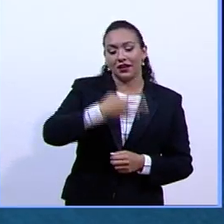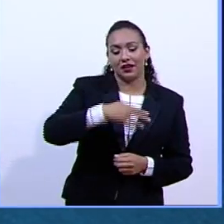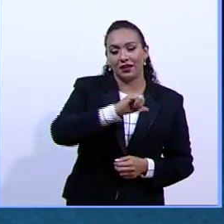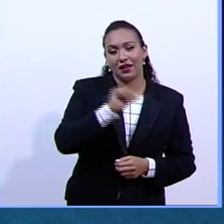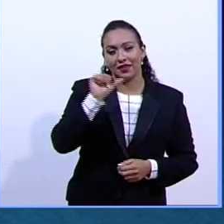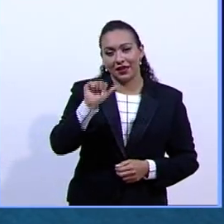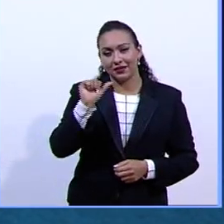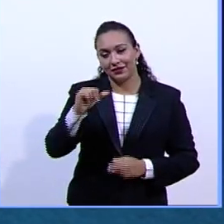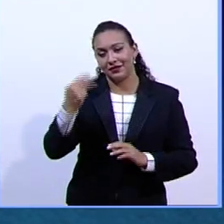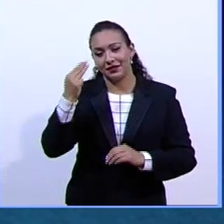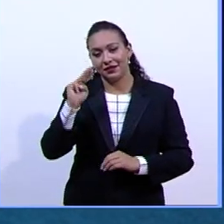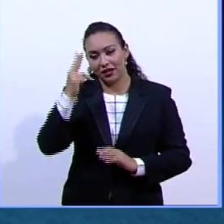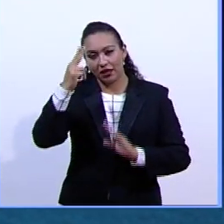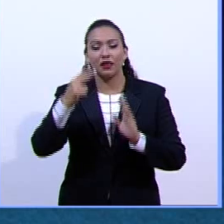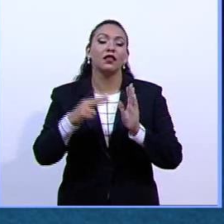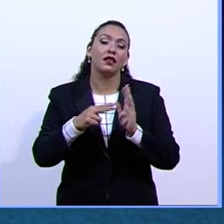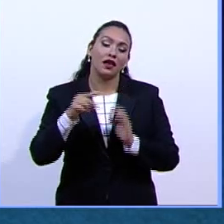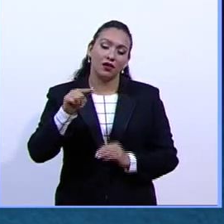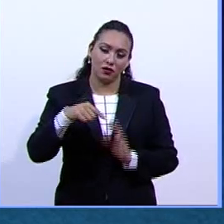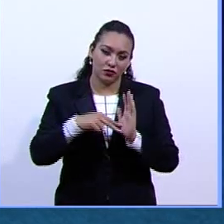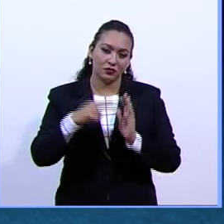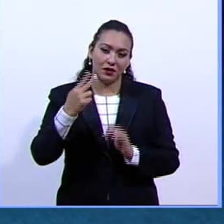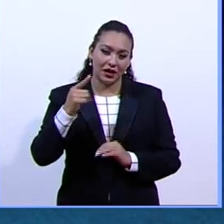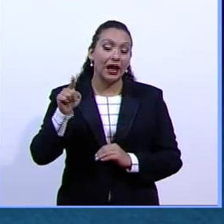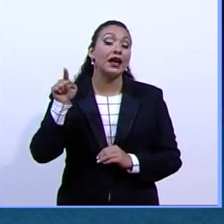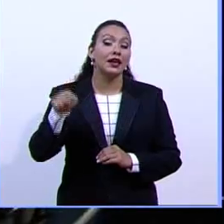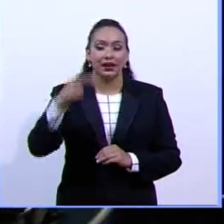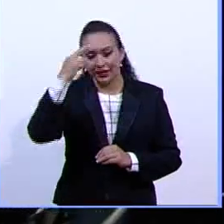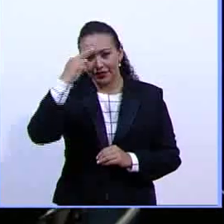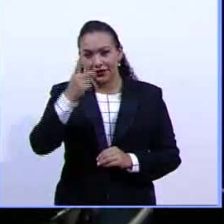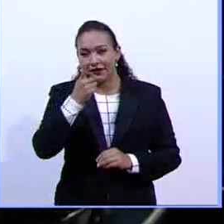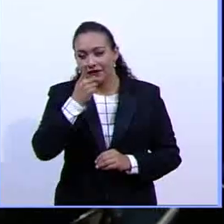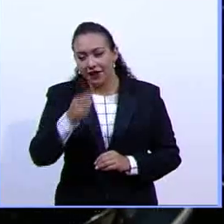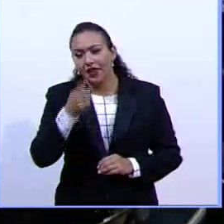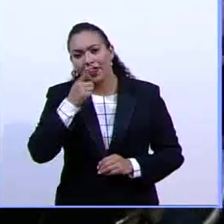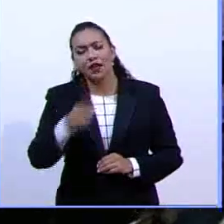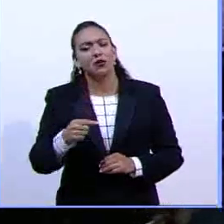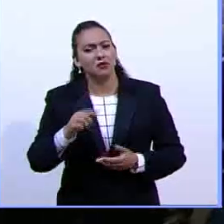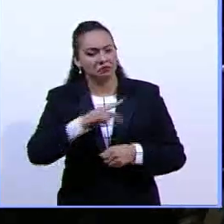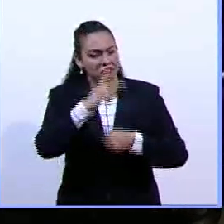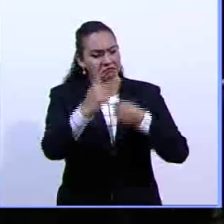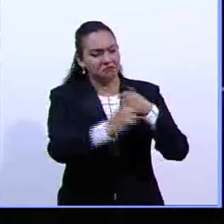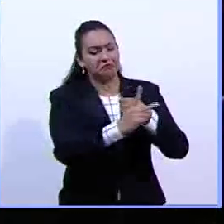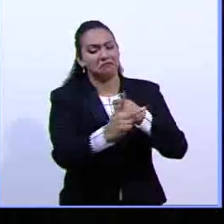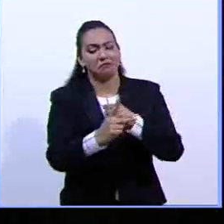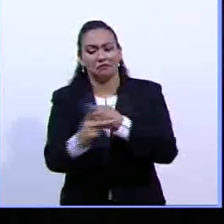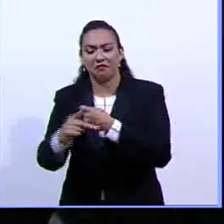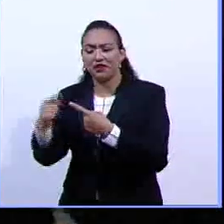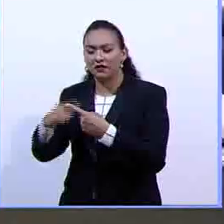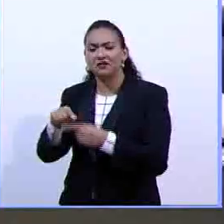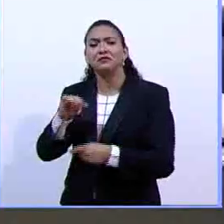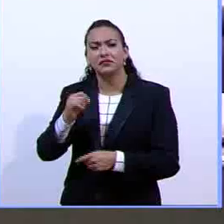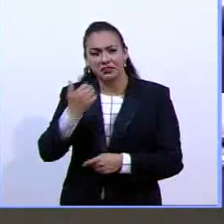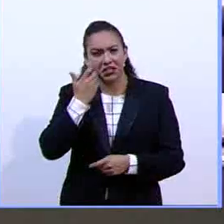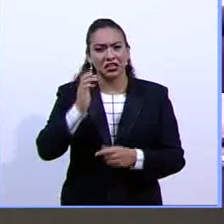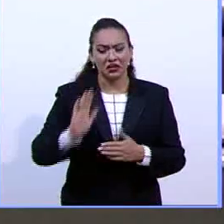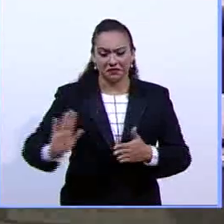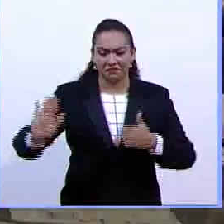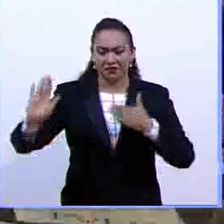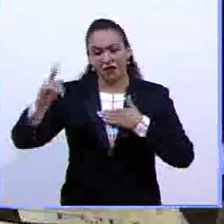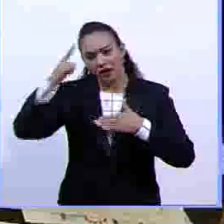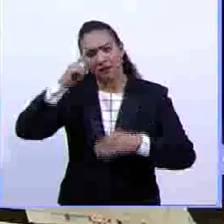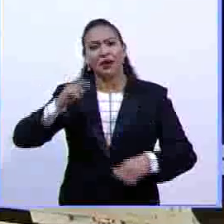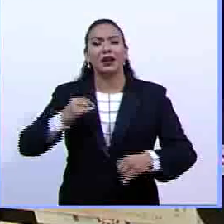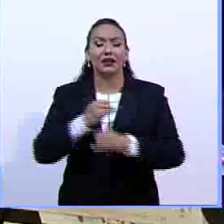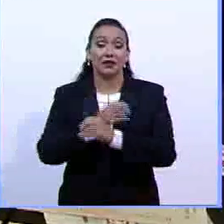República Dominicana, se realizará un pronunciamiento reconociendo que en la mayoría de los países se encuentra comprometida y afectada la